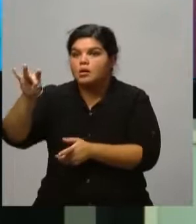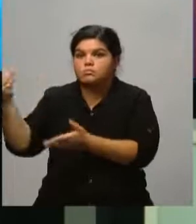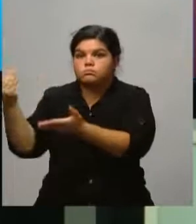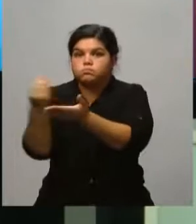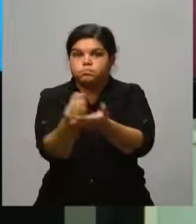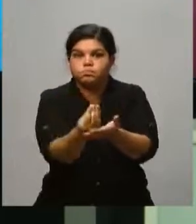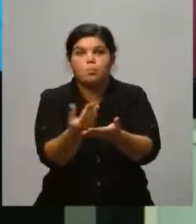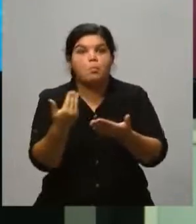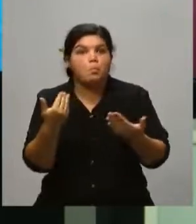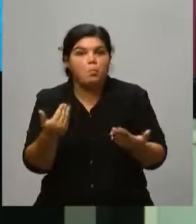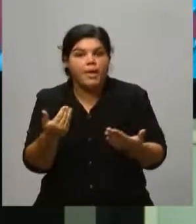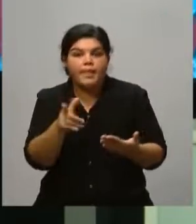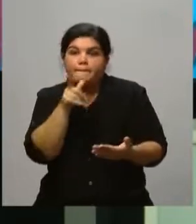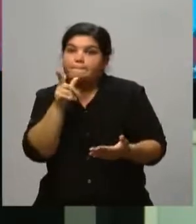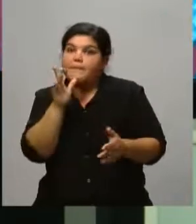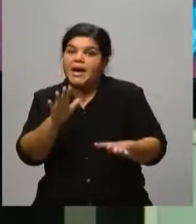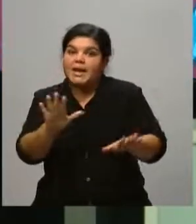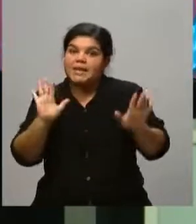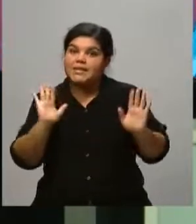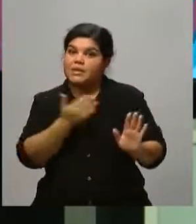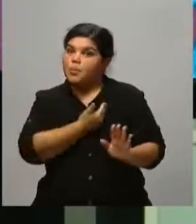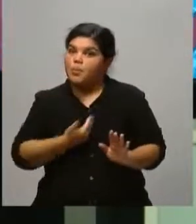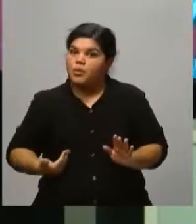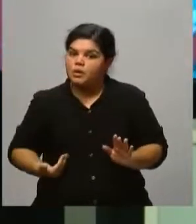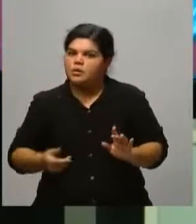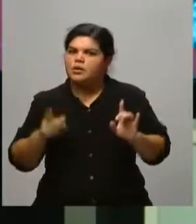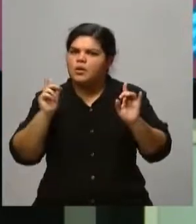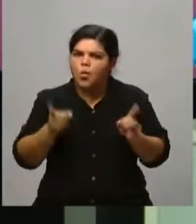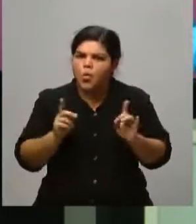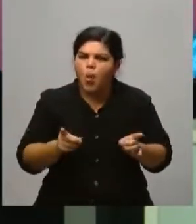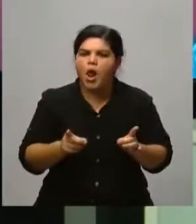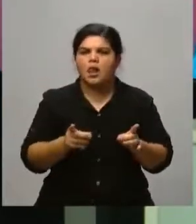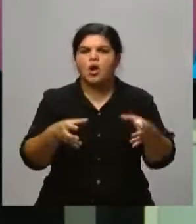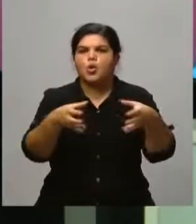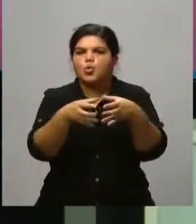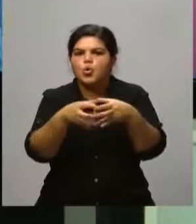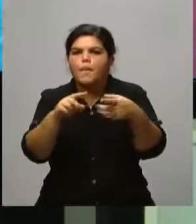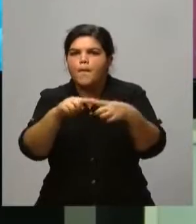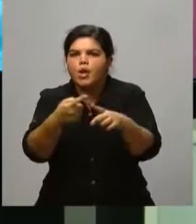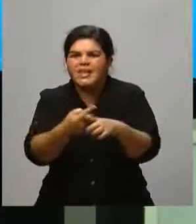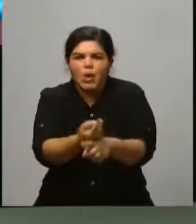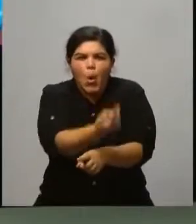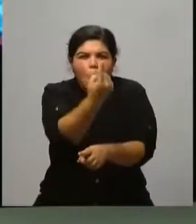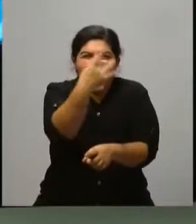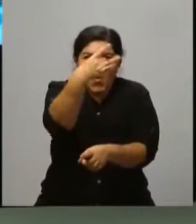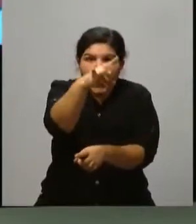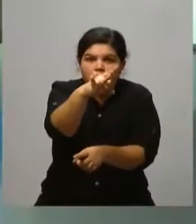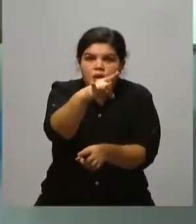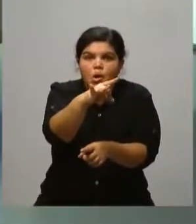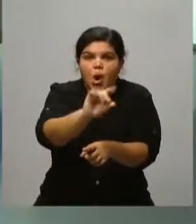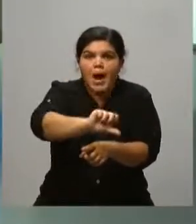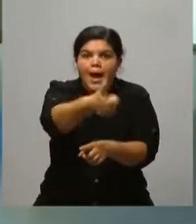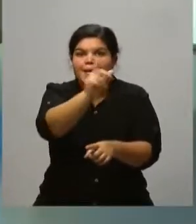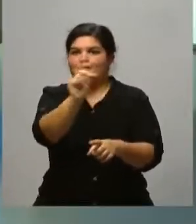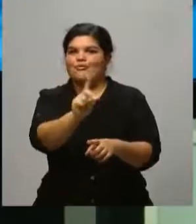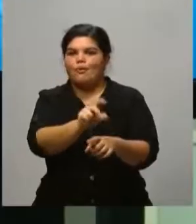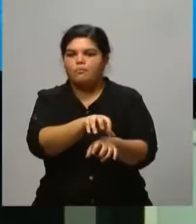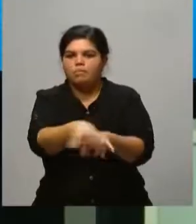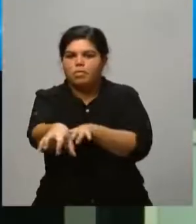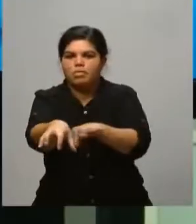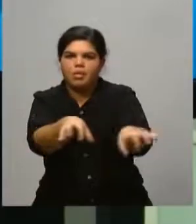elecciones, va a seguir pisando fuerte, ¿no? Si además sigue esta realidad que hoy tenemos en el país. Sí, porque además de haber crisis en